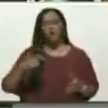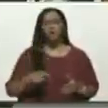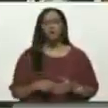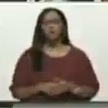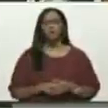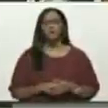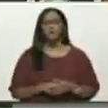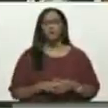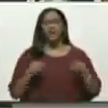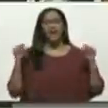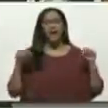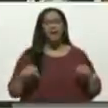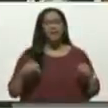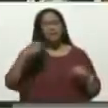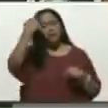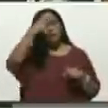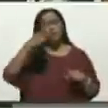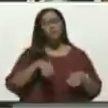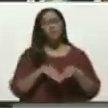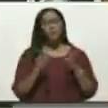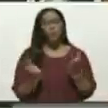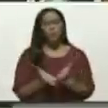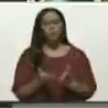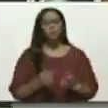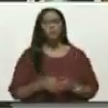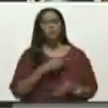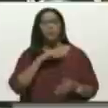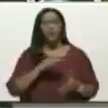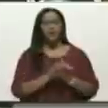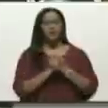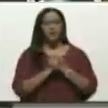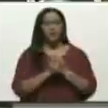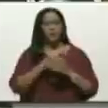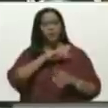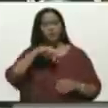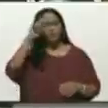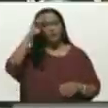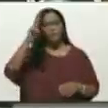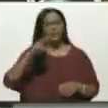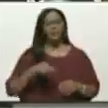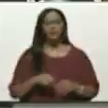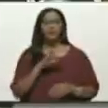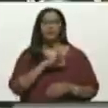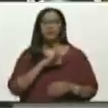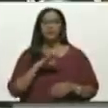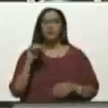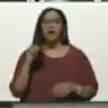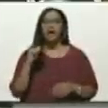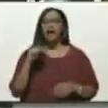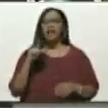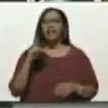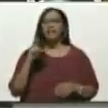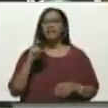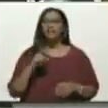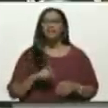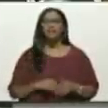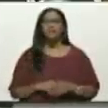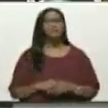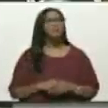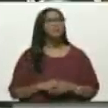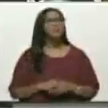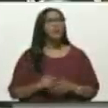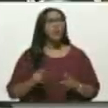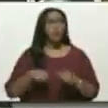ayudan. Así es el pueblo, así son los pueblos del mundo. Por eso nuestra solidaridad y nuestro respeto al señor Lezar, por la firmeza que ha tenido. Otros